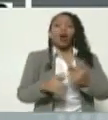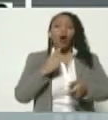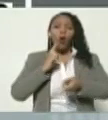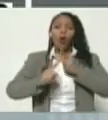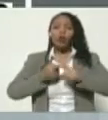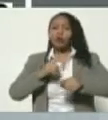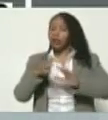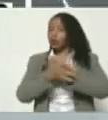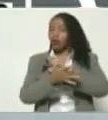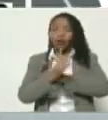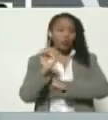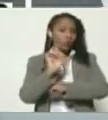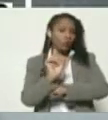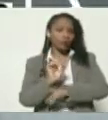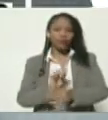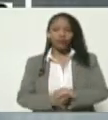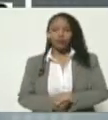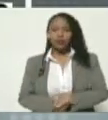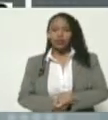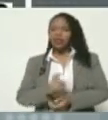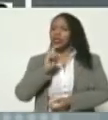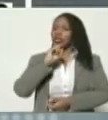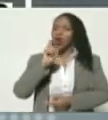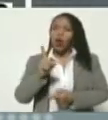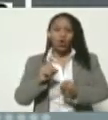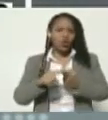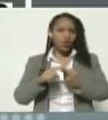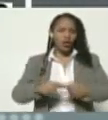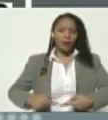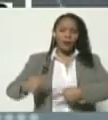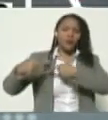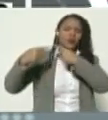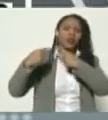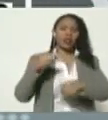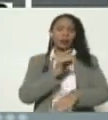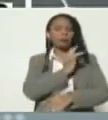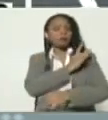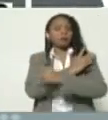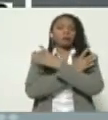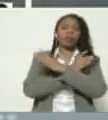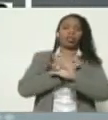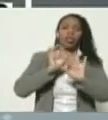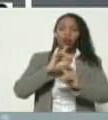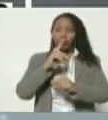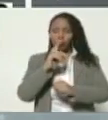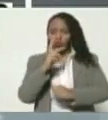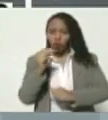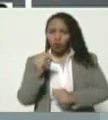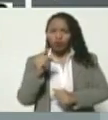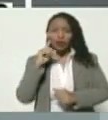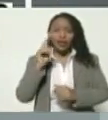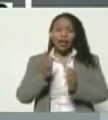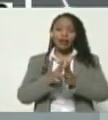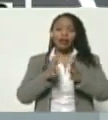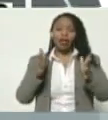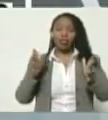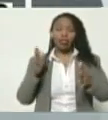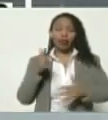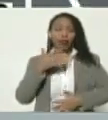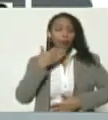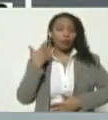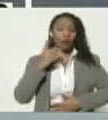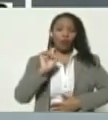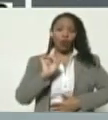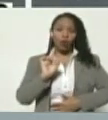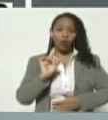ninguna precandidata, ni odio, ni rivalidad, ni bajas pasiones, ni miseria, grandeza, como